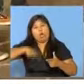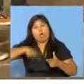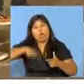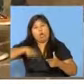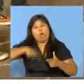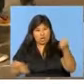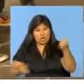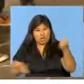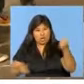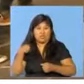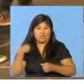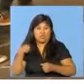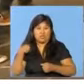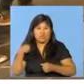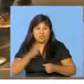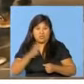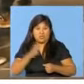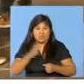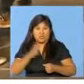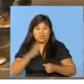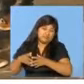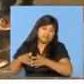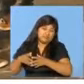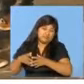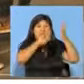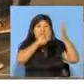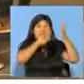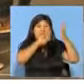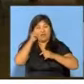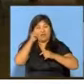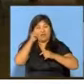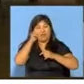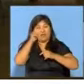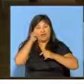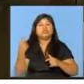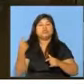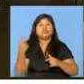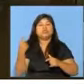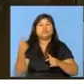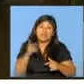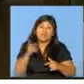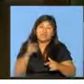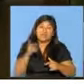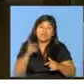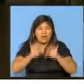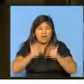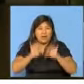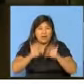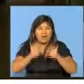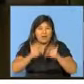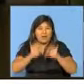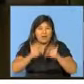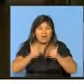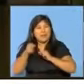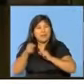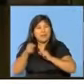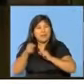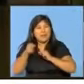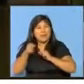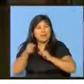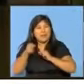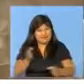bueno lo canalizaron completamente digamos en esta en esta actividad para la expotécnica bueno no sé si quieren